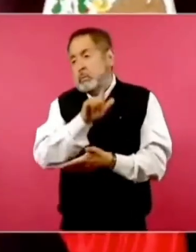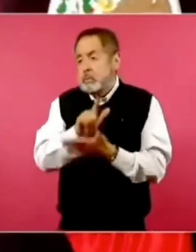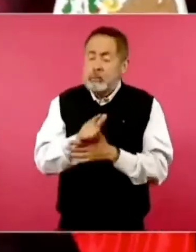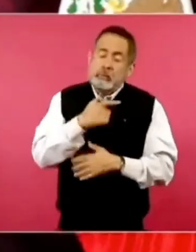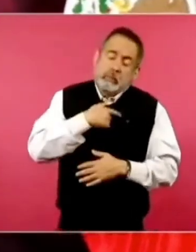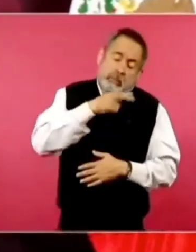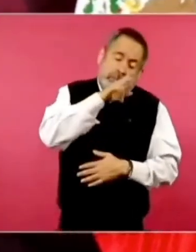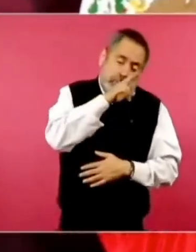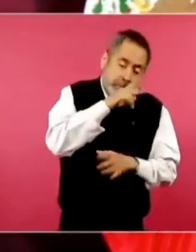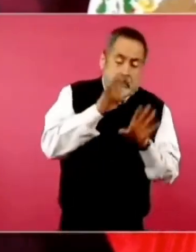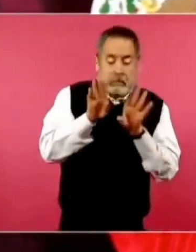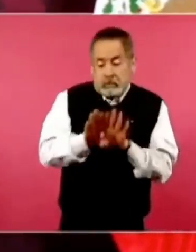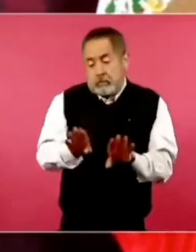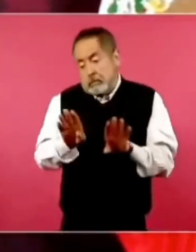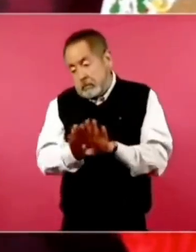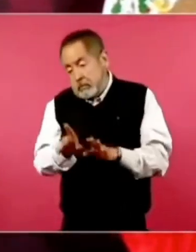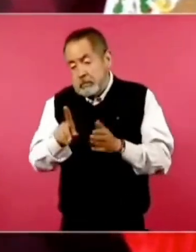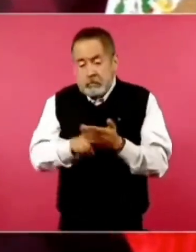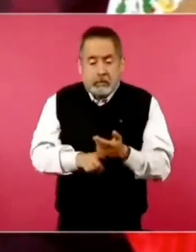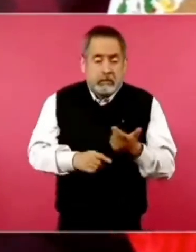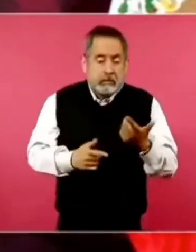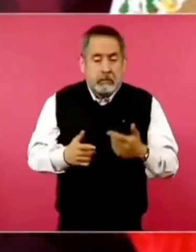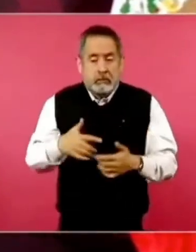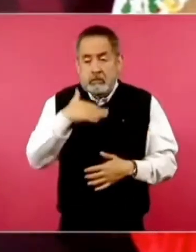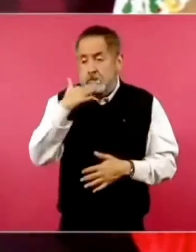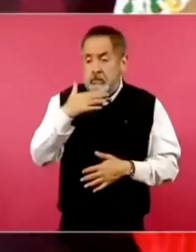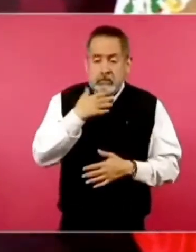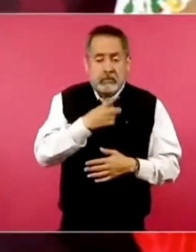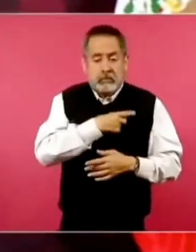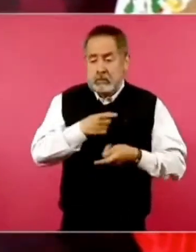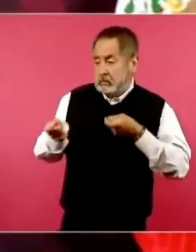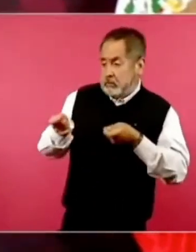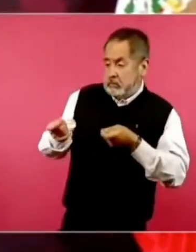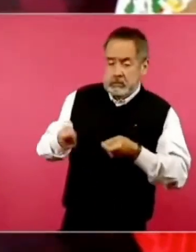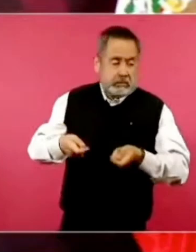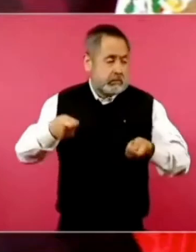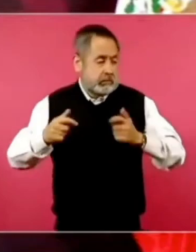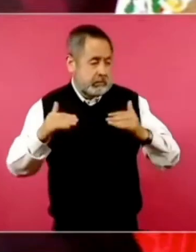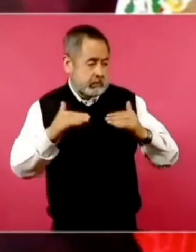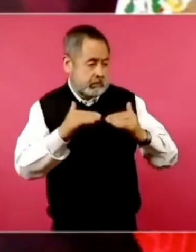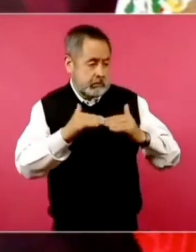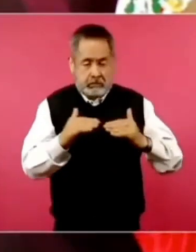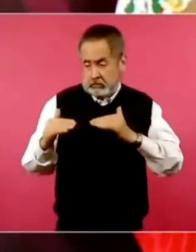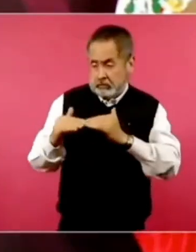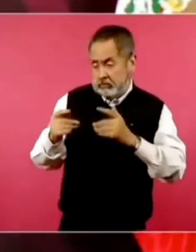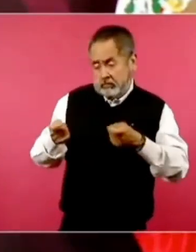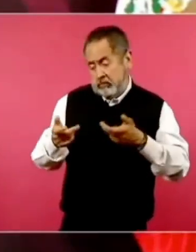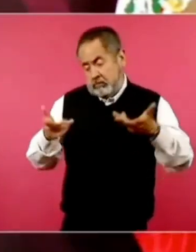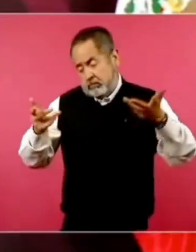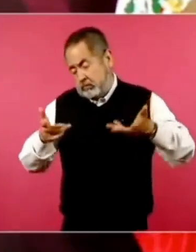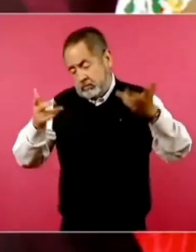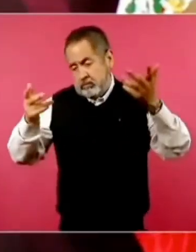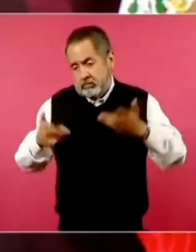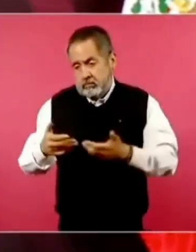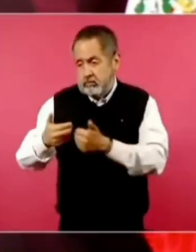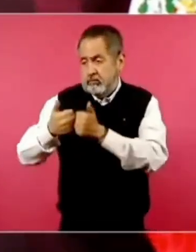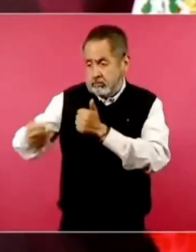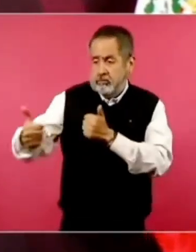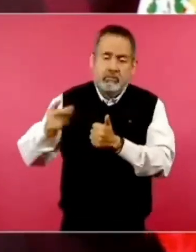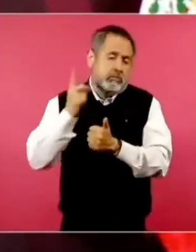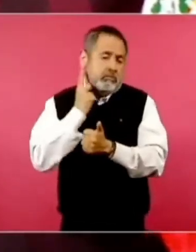mucho, ¿no? Que haya contrapesos, que haya equilibrios, la división de